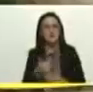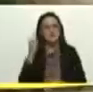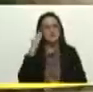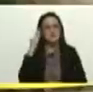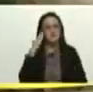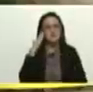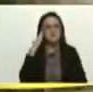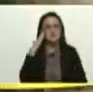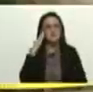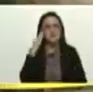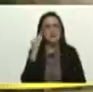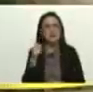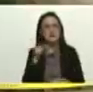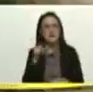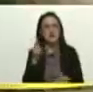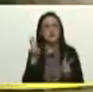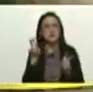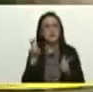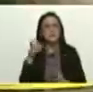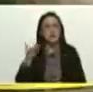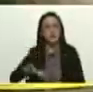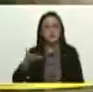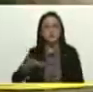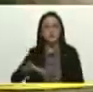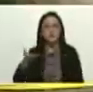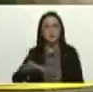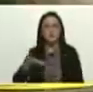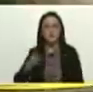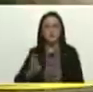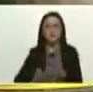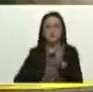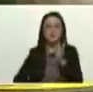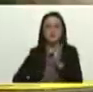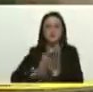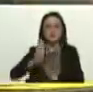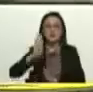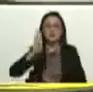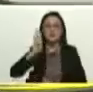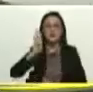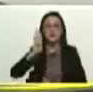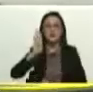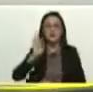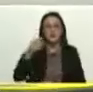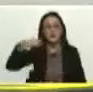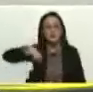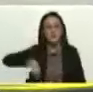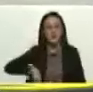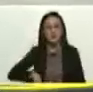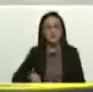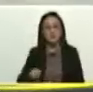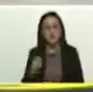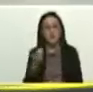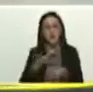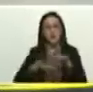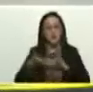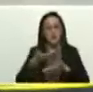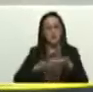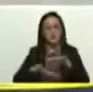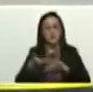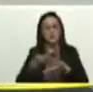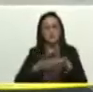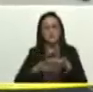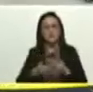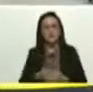ser un elemento fundamental para el crecimiento de inversiones, comercio y